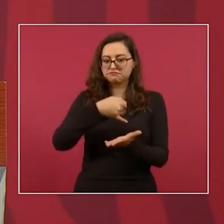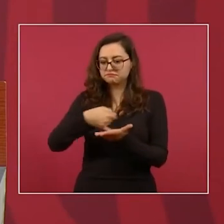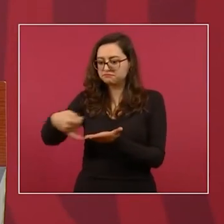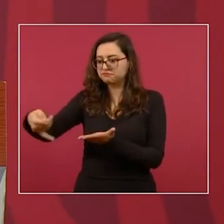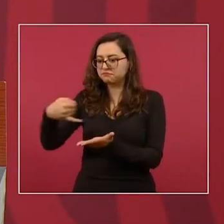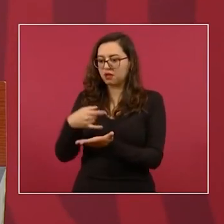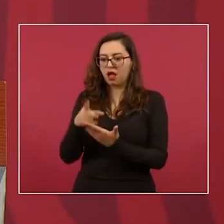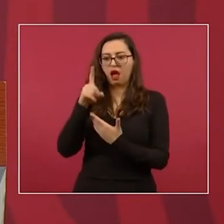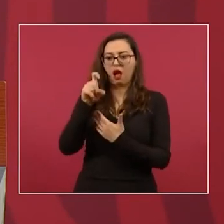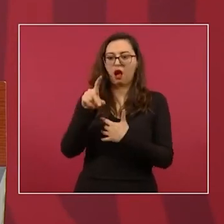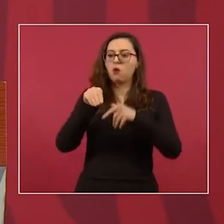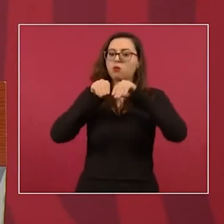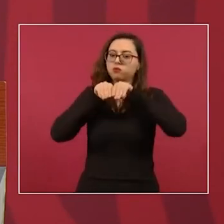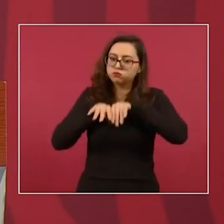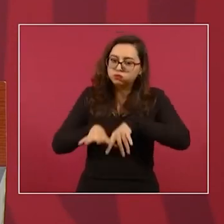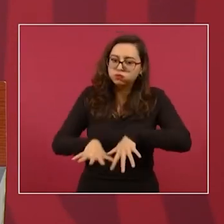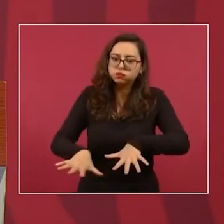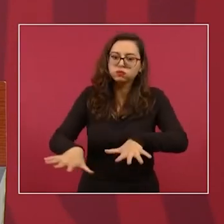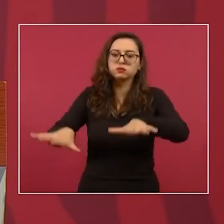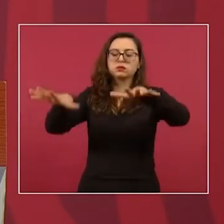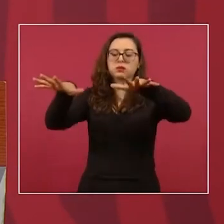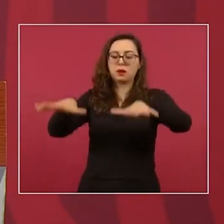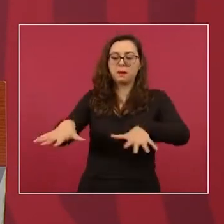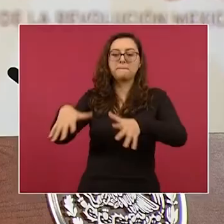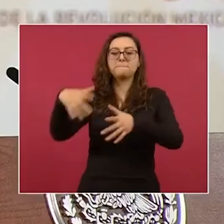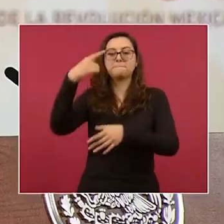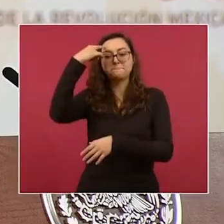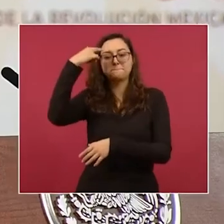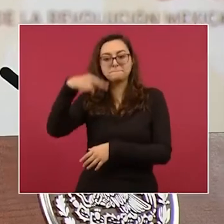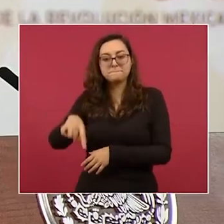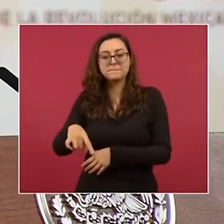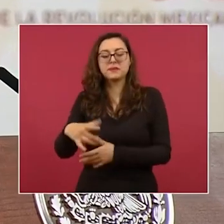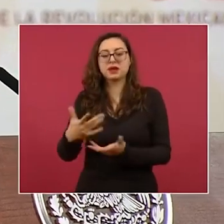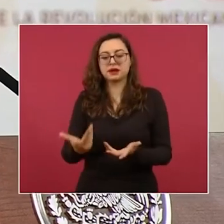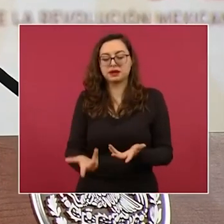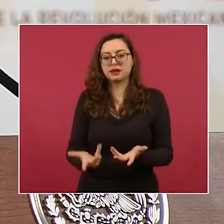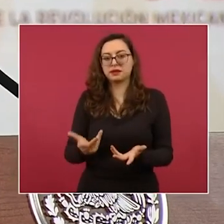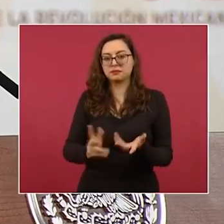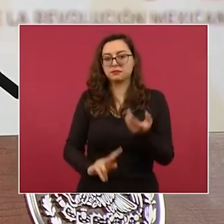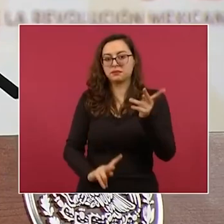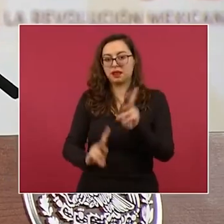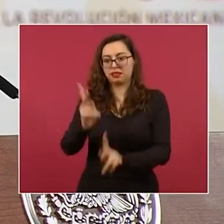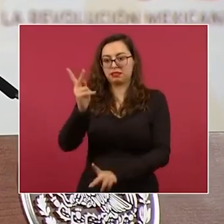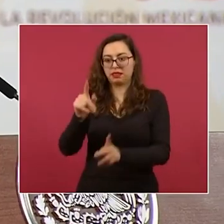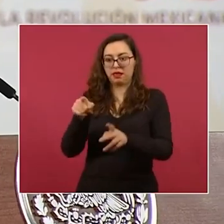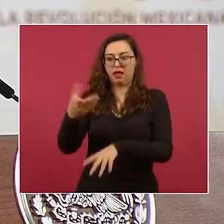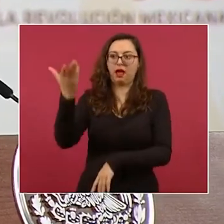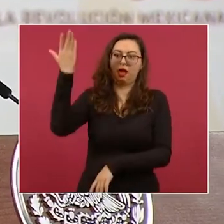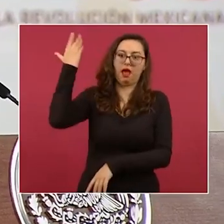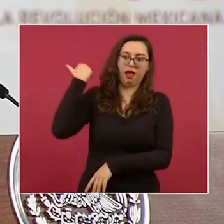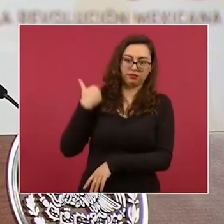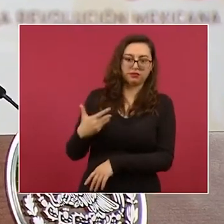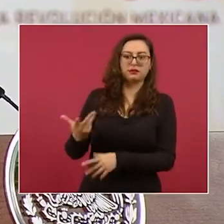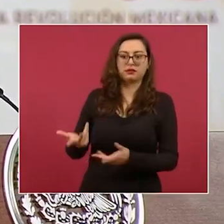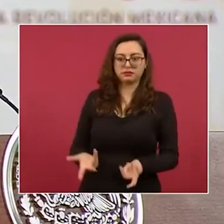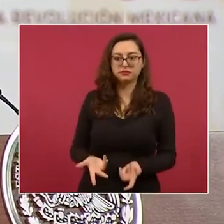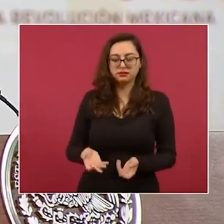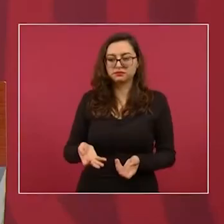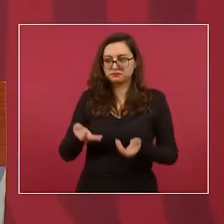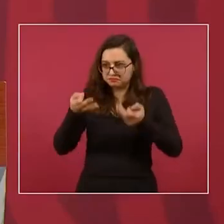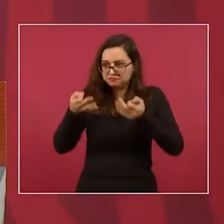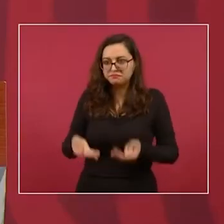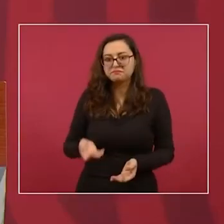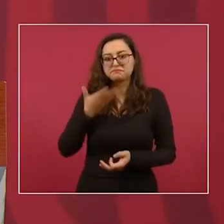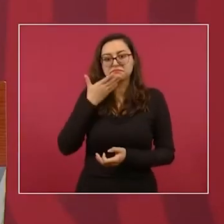la producción, sobre todo del sorbo, que tenía Tamaulipas un lugar especial